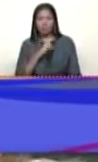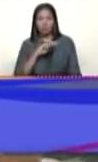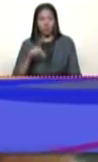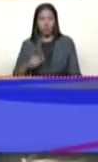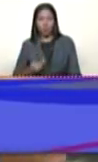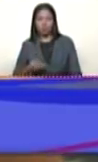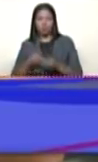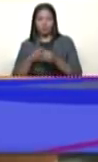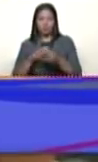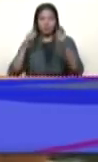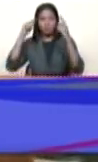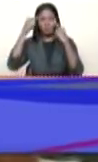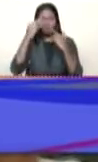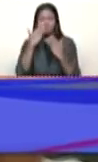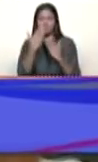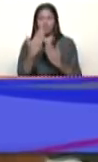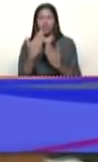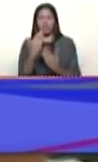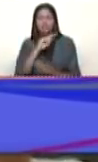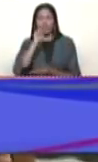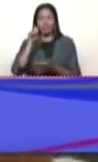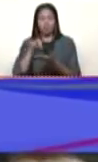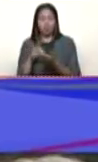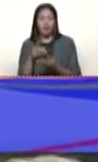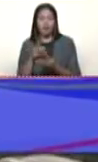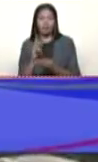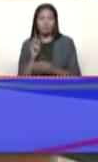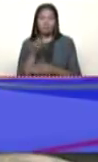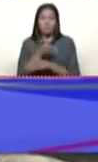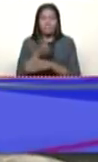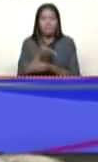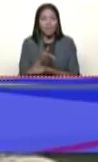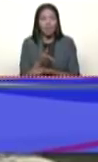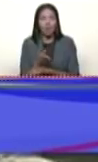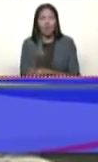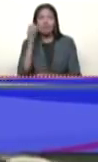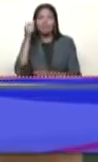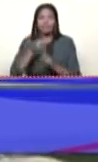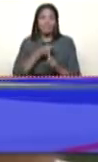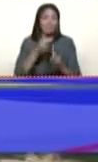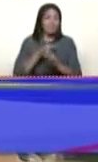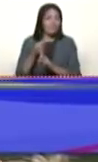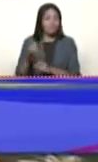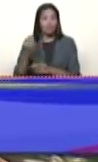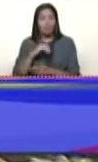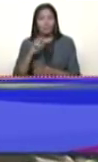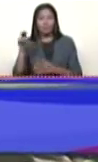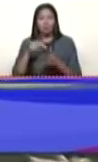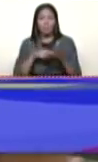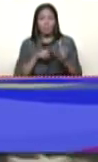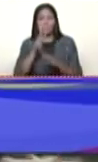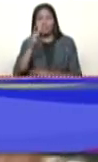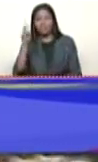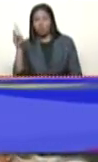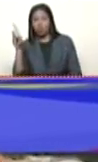comandante Chávez, el Frente Nacional de Pescadores y Pescadoras es un frente de batalla. Y en el 2021,